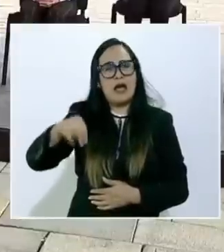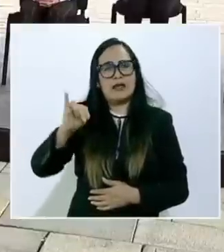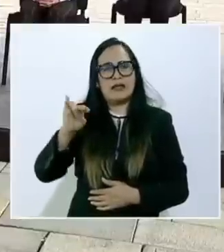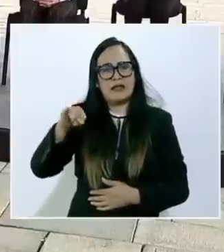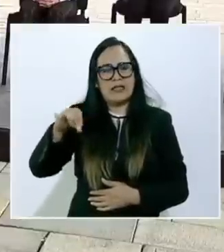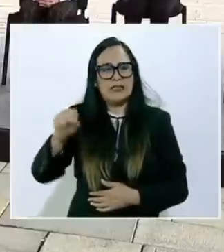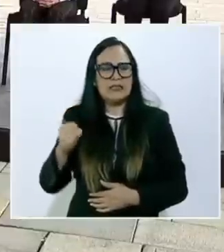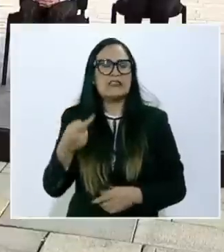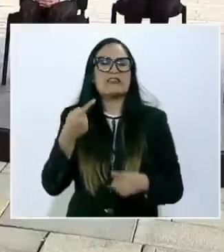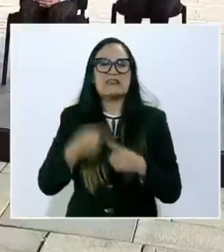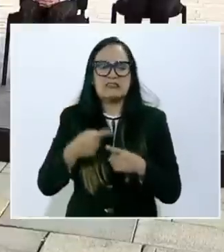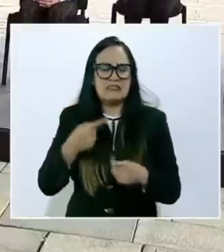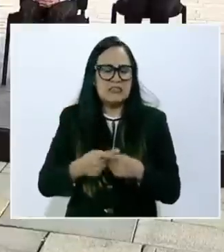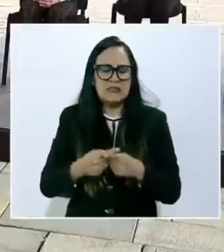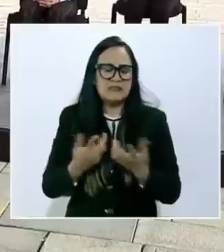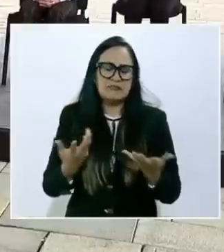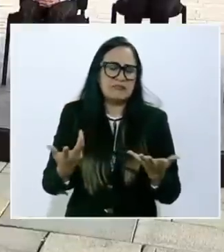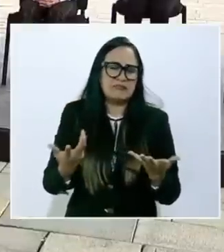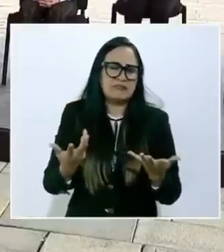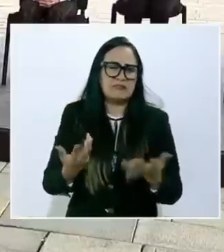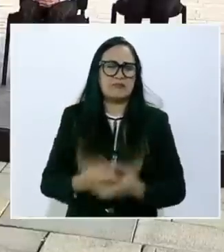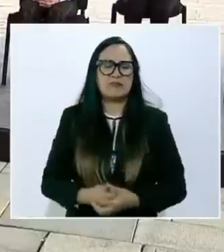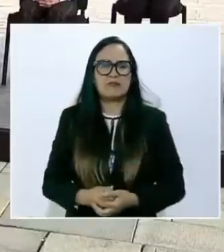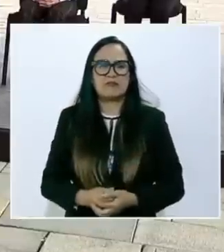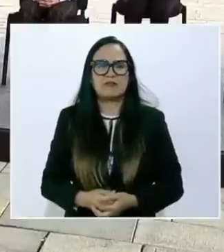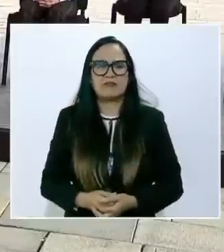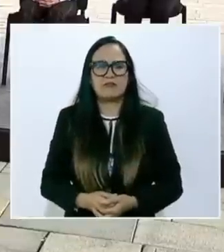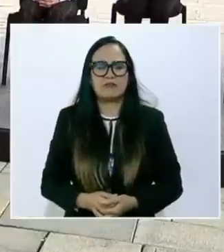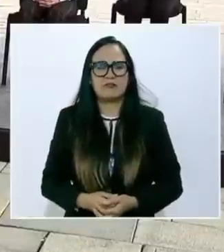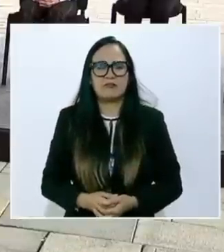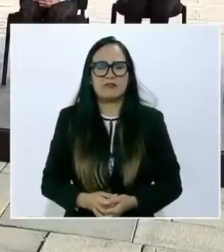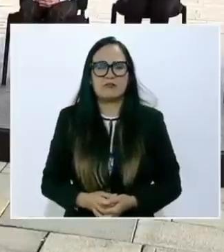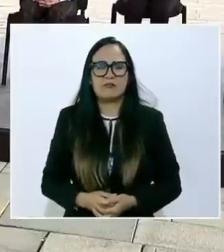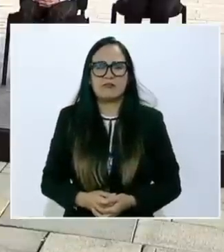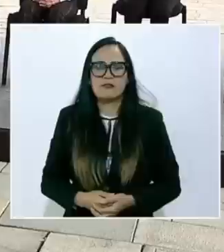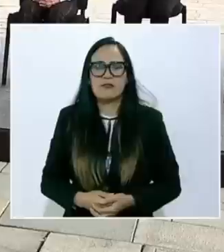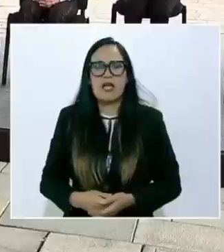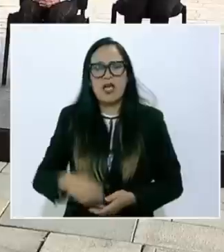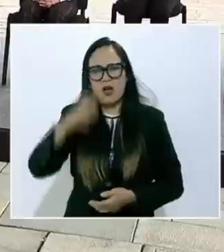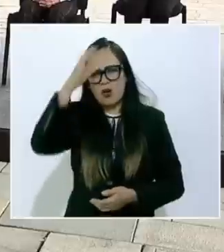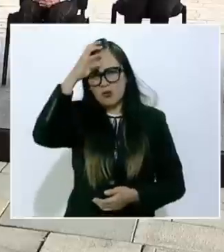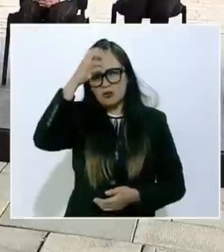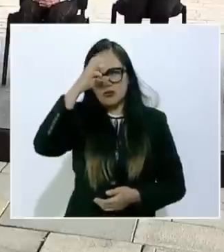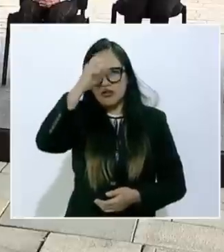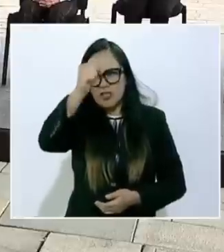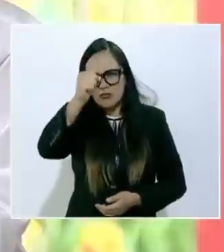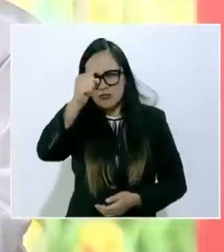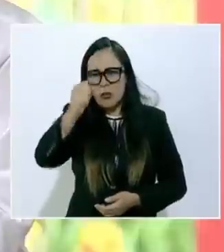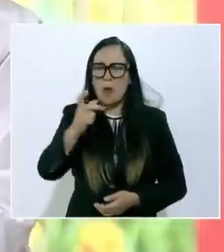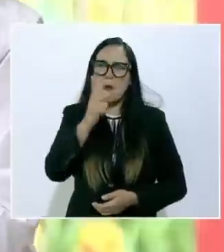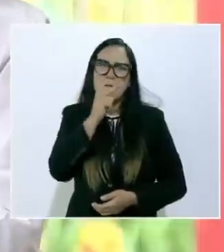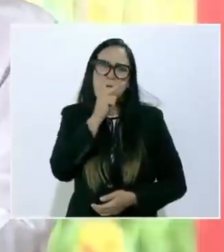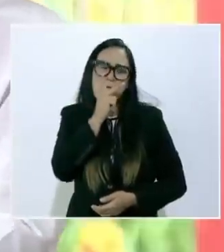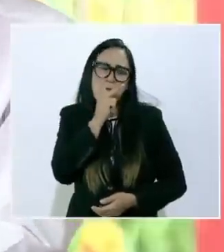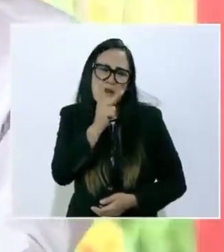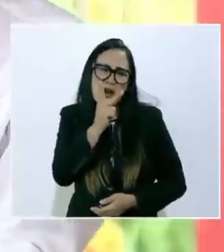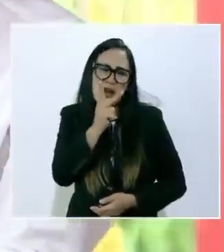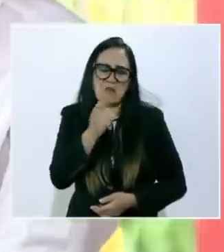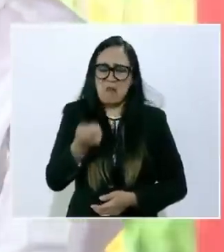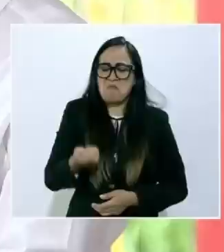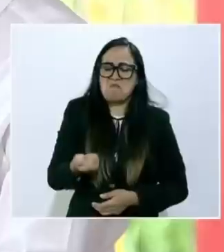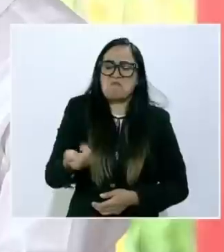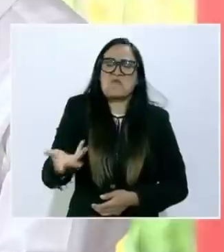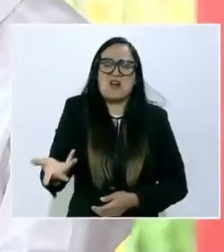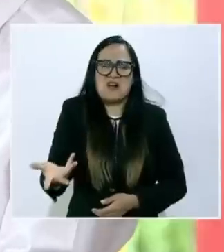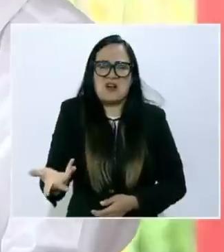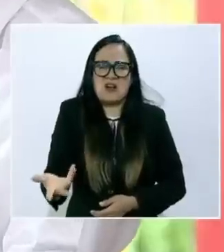aunque se trata de un concepto, de un término, de una palabra